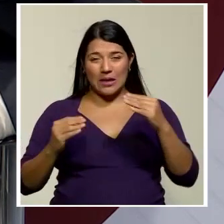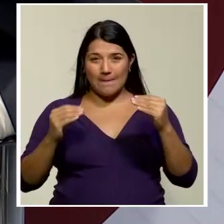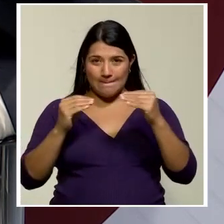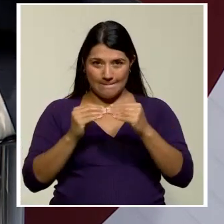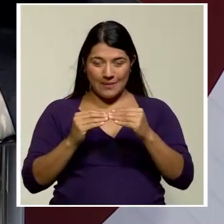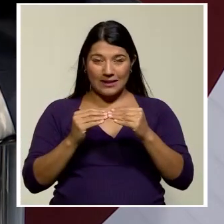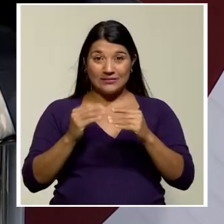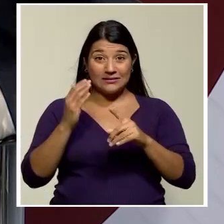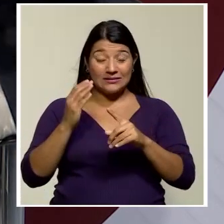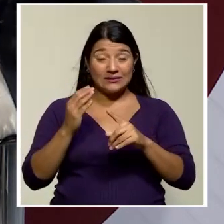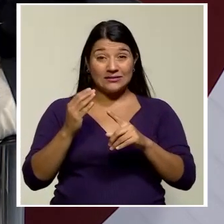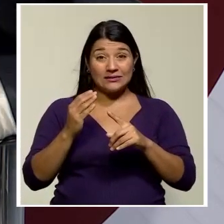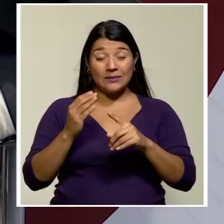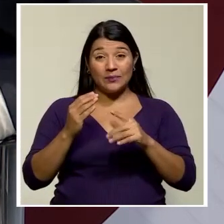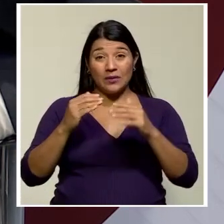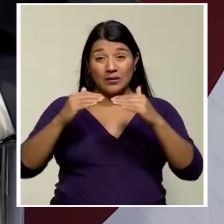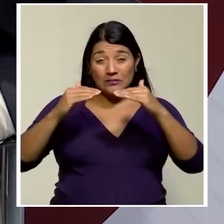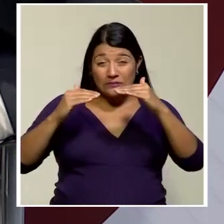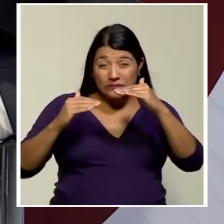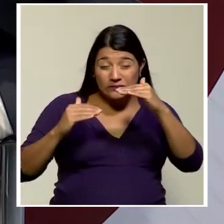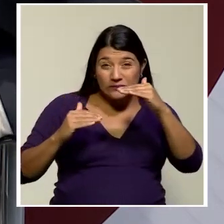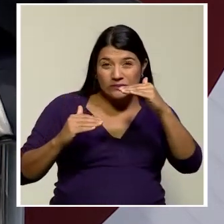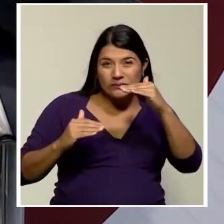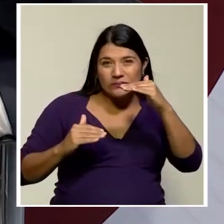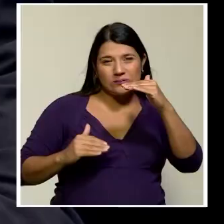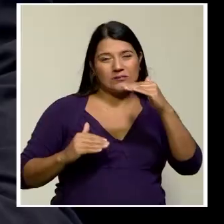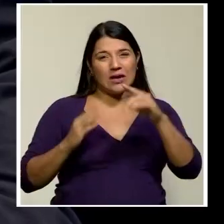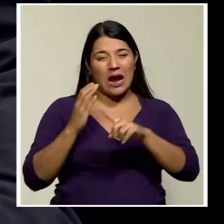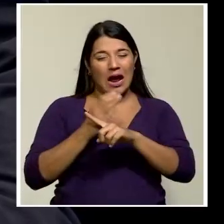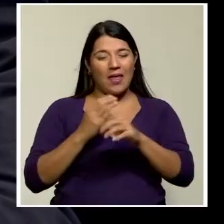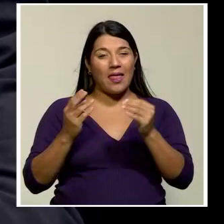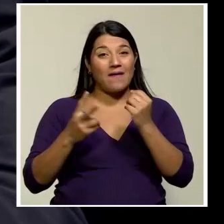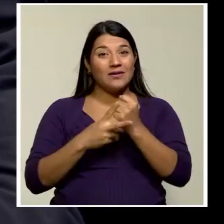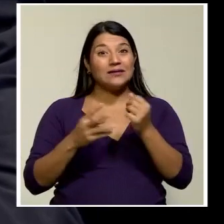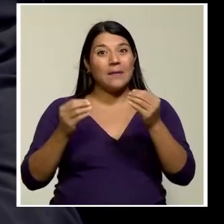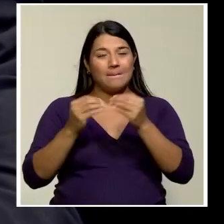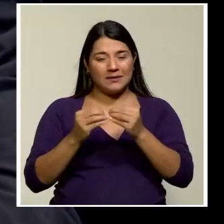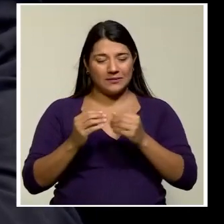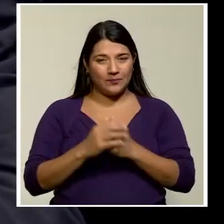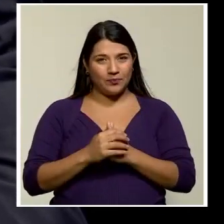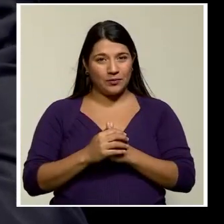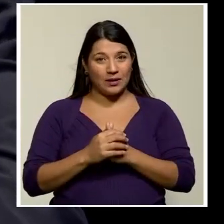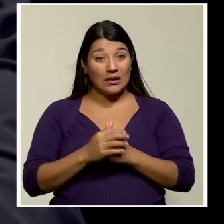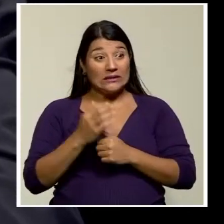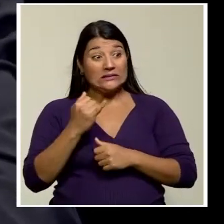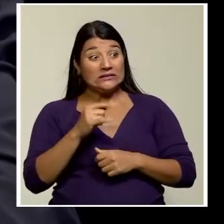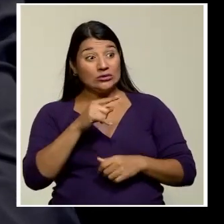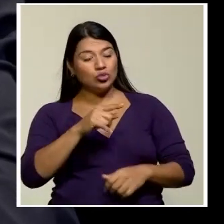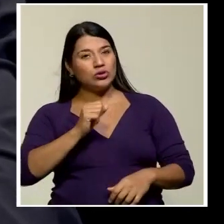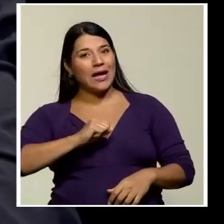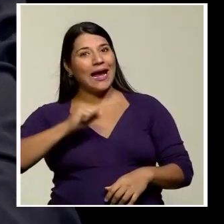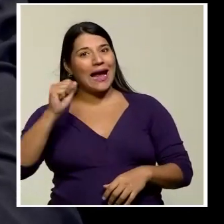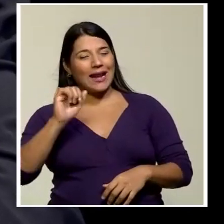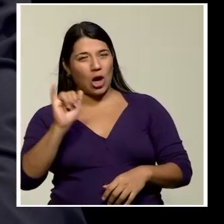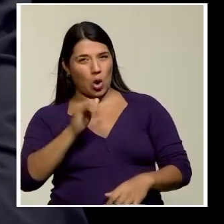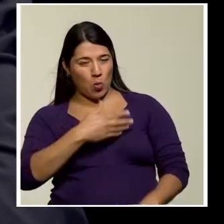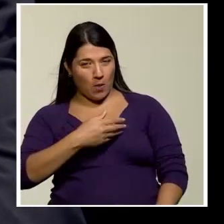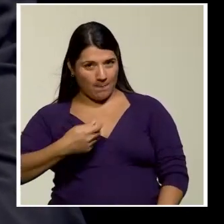que se amplían a sectores amplísimos de la sociedad. En un eventual gobierno del Frente